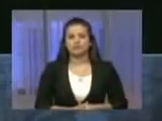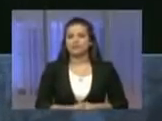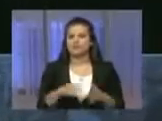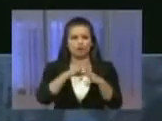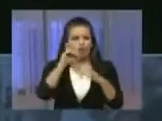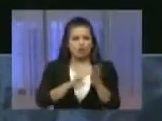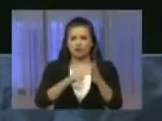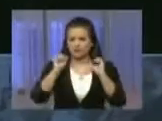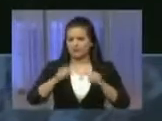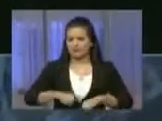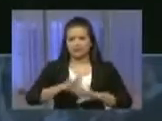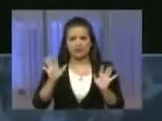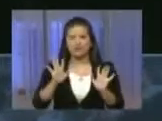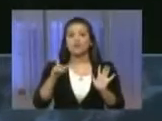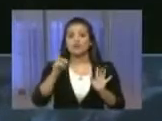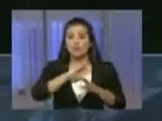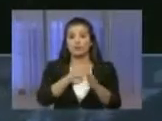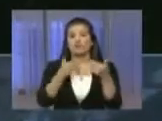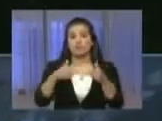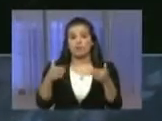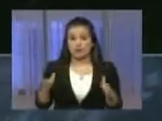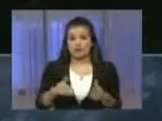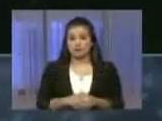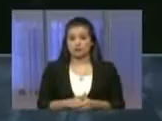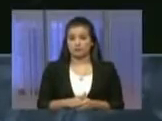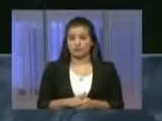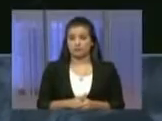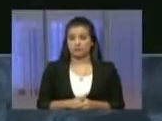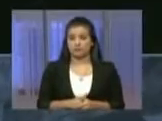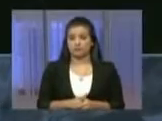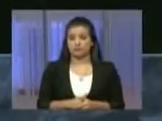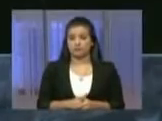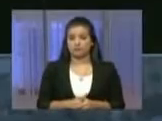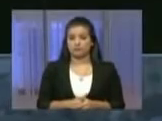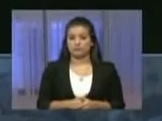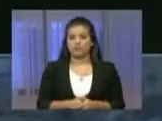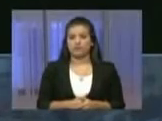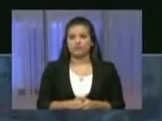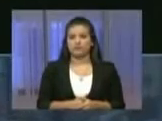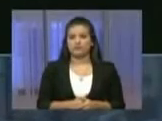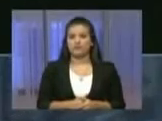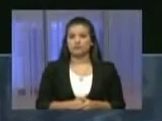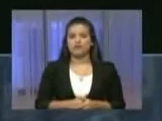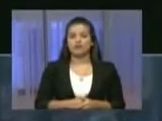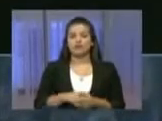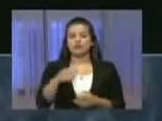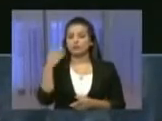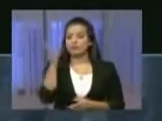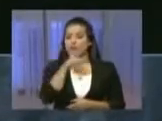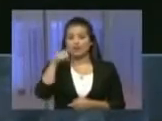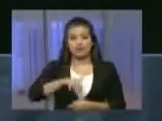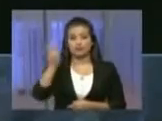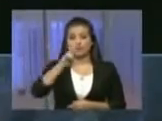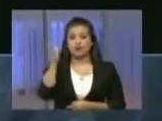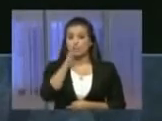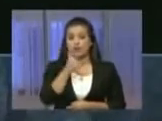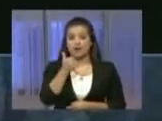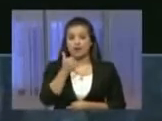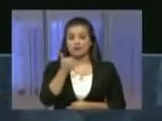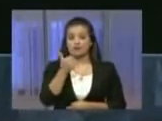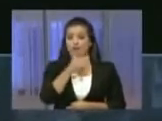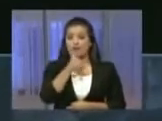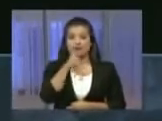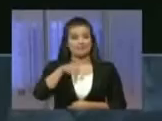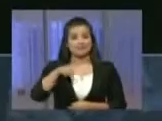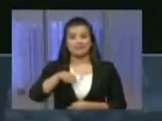poder popular no hay en nuestro país y creo en América Latina una experiencia